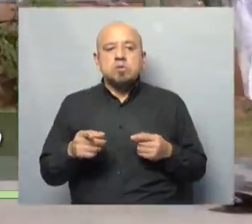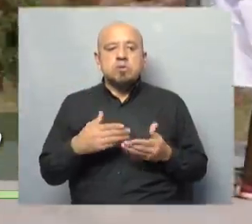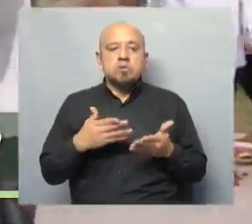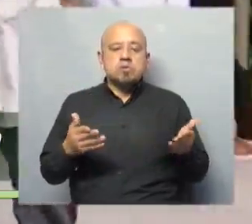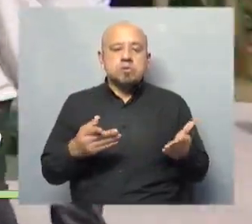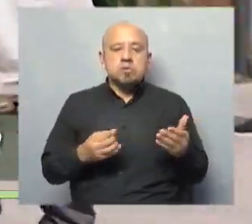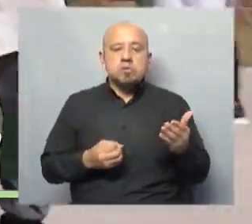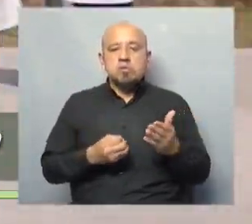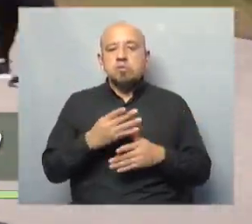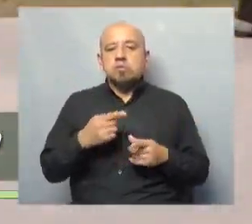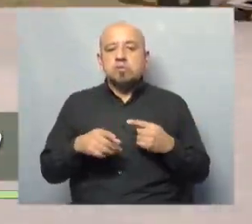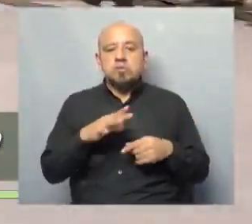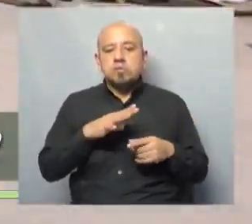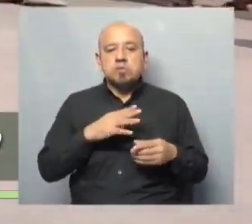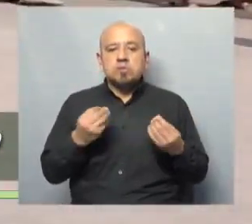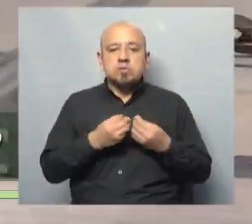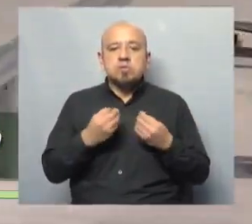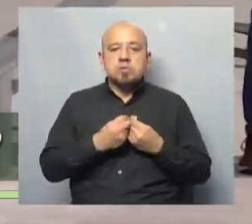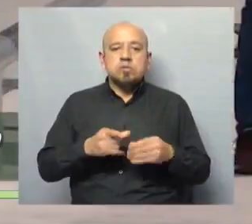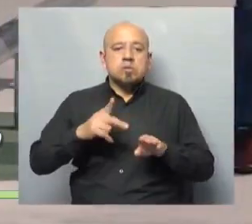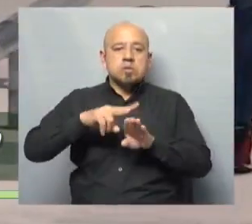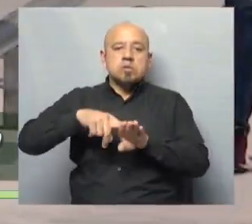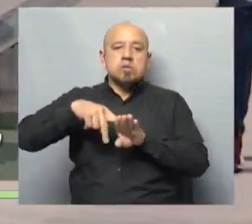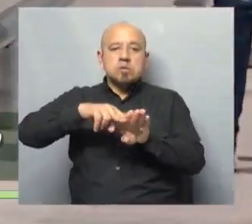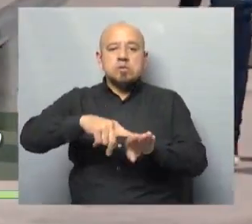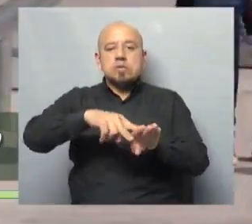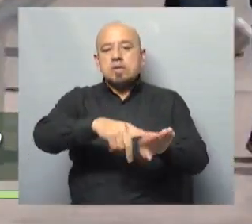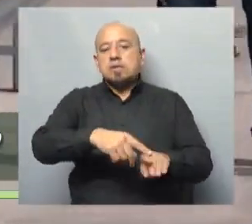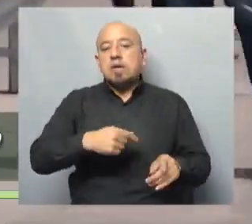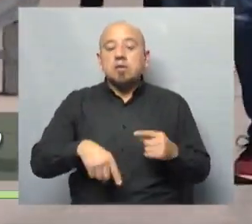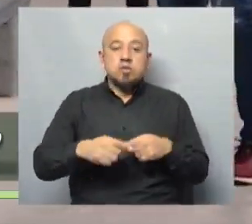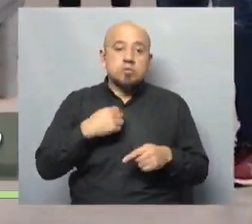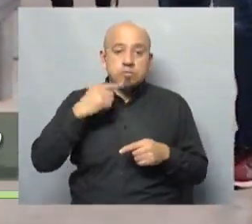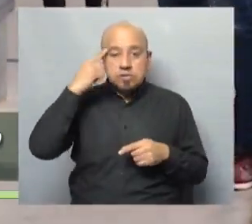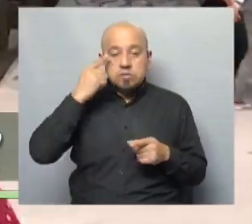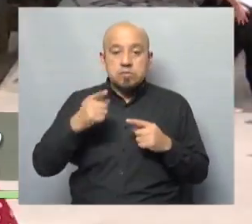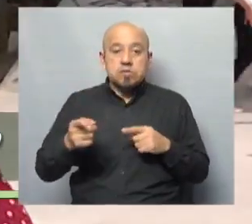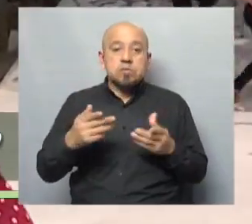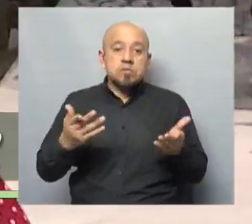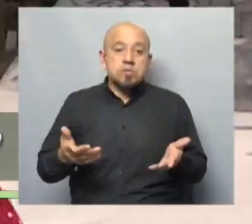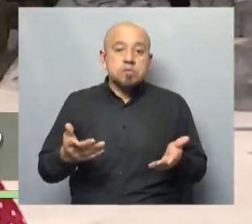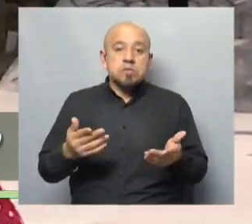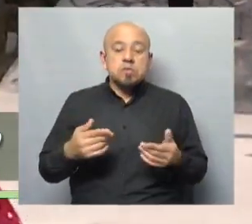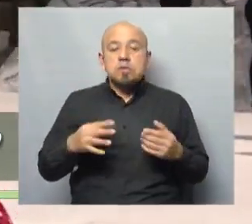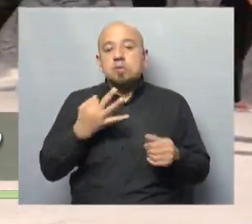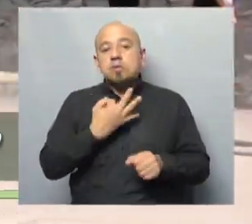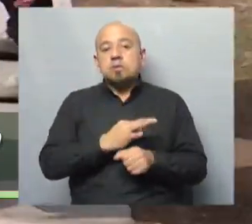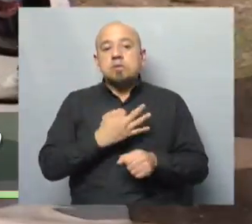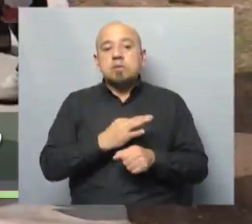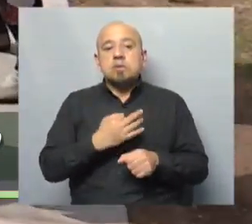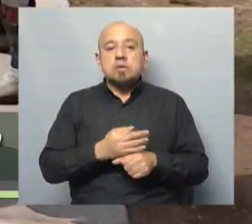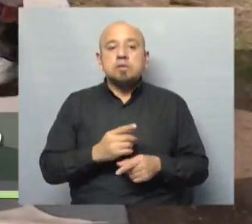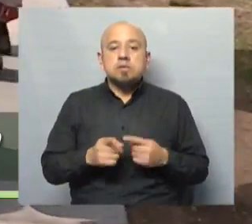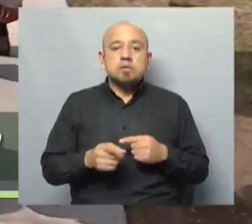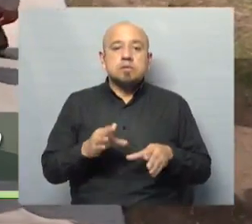nuevas plazas a montevideo hay muchas pistas de skate nosotros queríamos que era necesario enseñar esa práctica deportiva